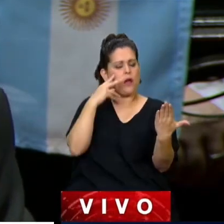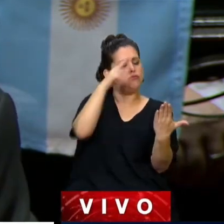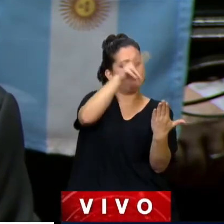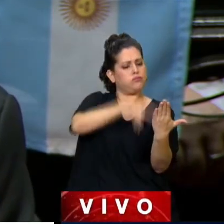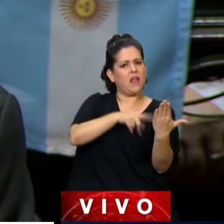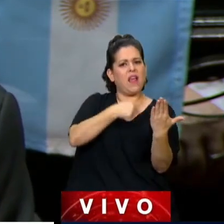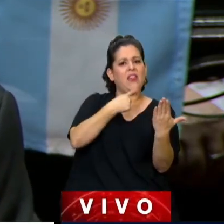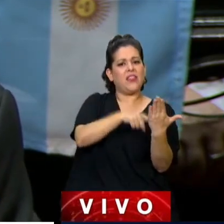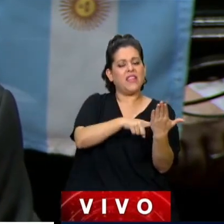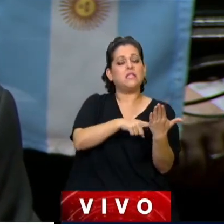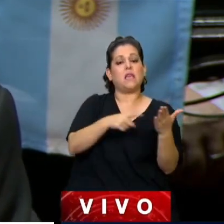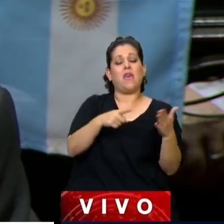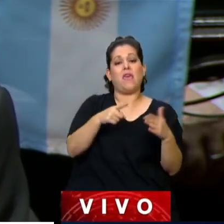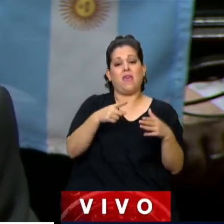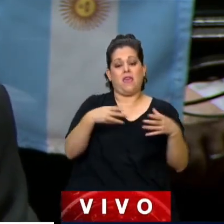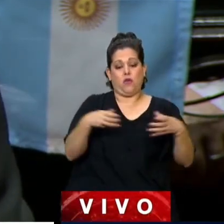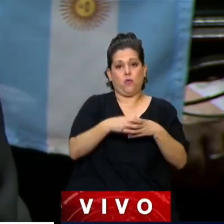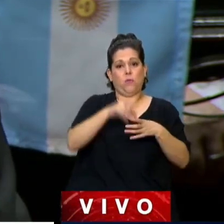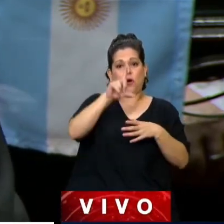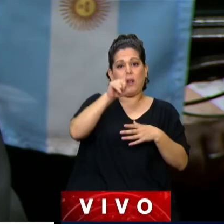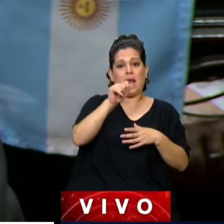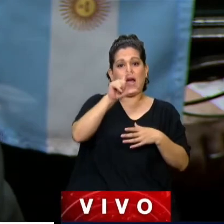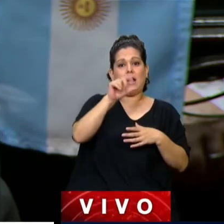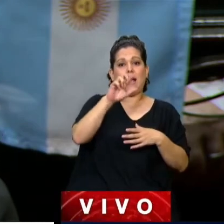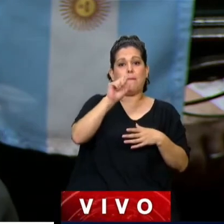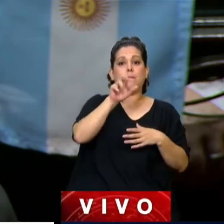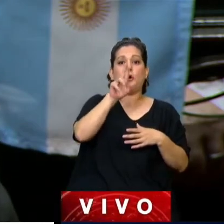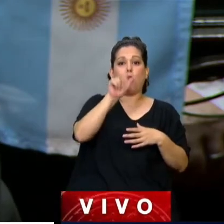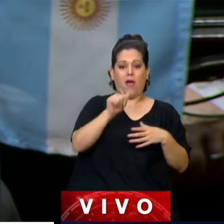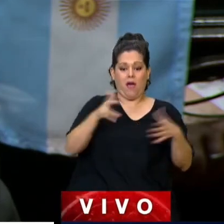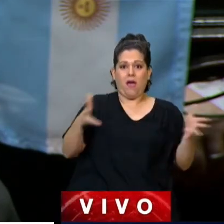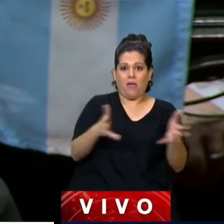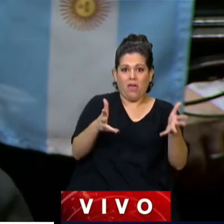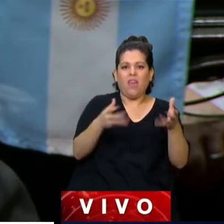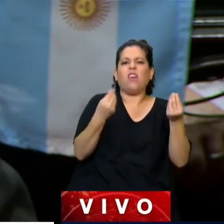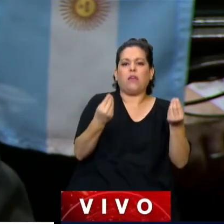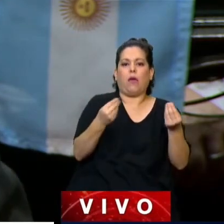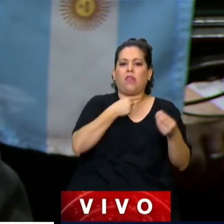con impulso de la Cámpora intentarán aprobar la moratoria previsional.